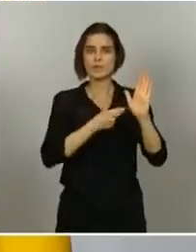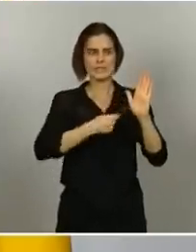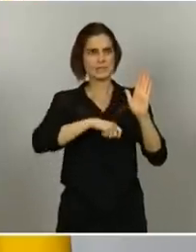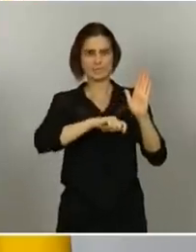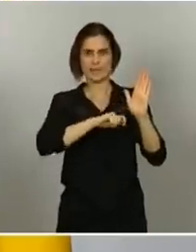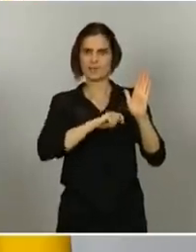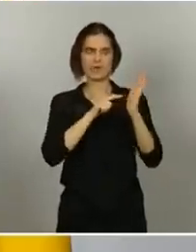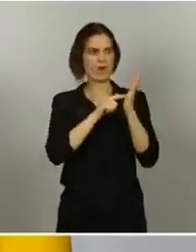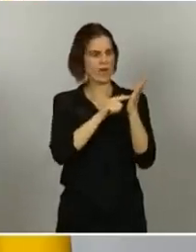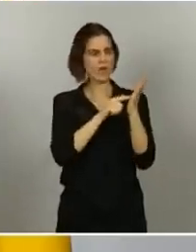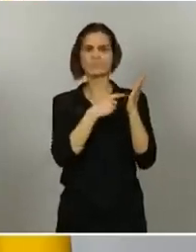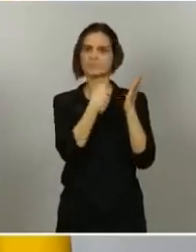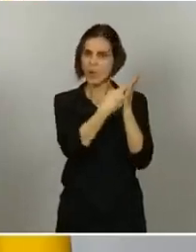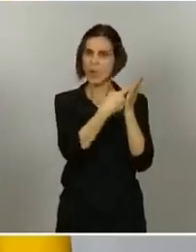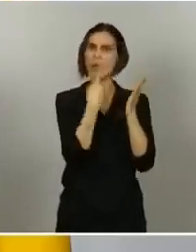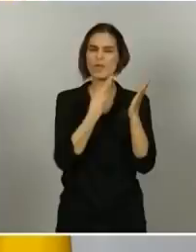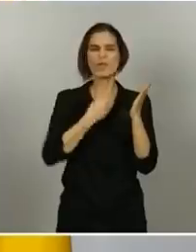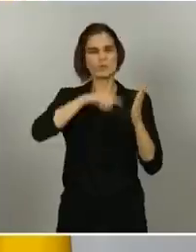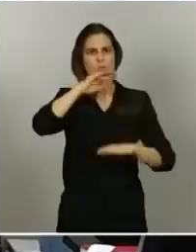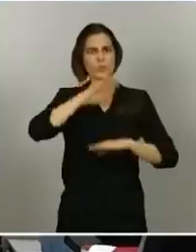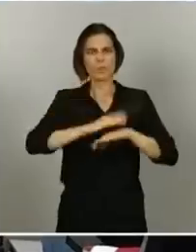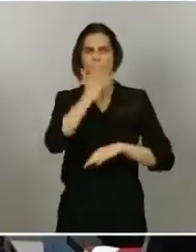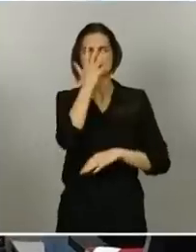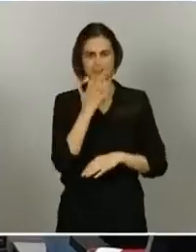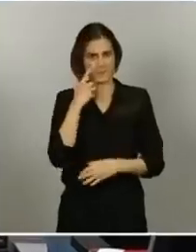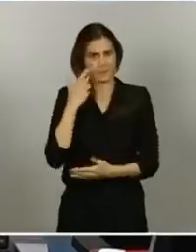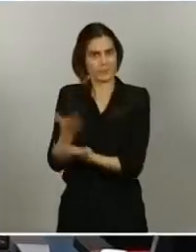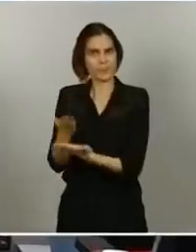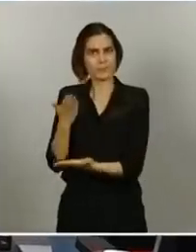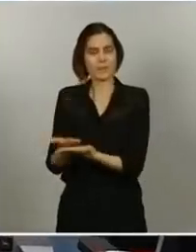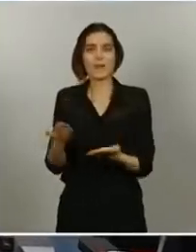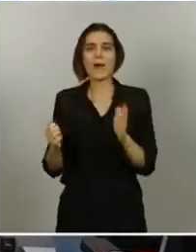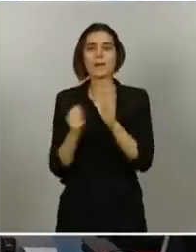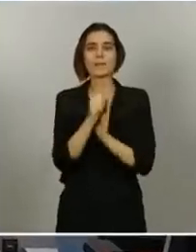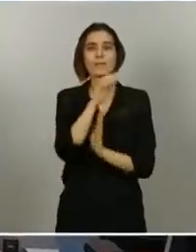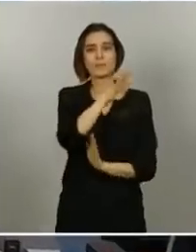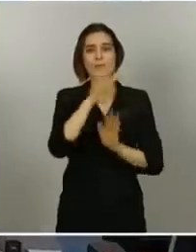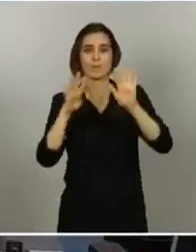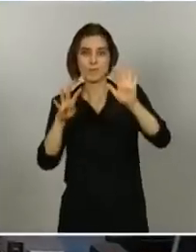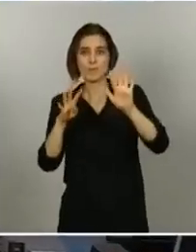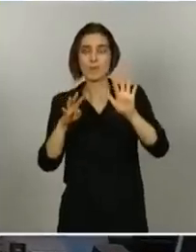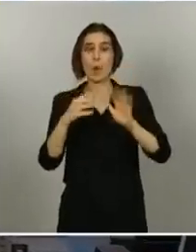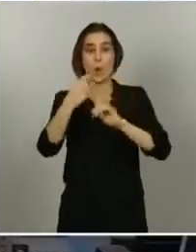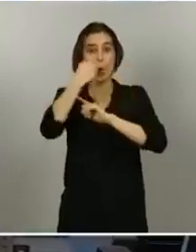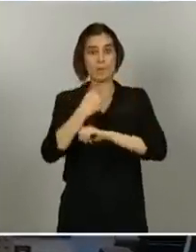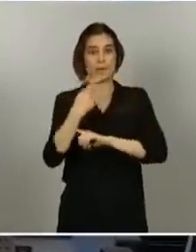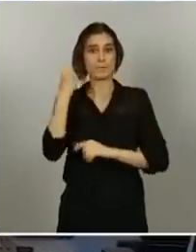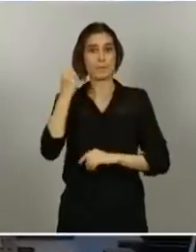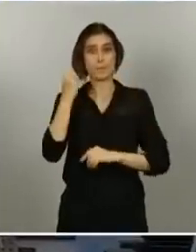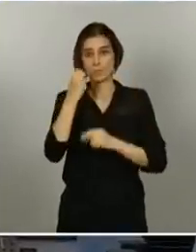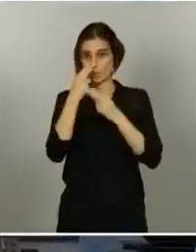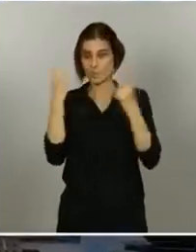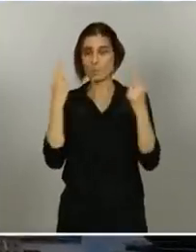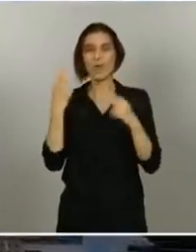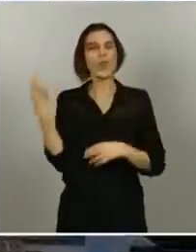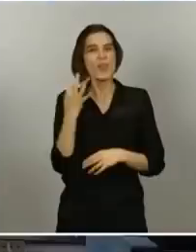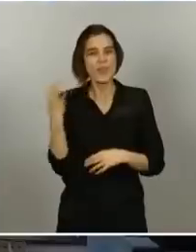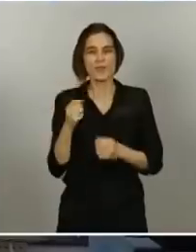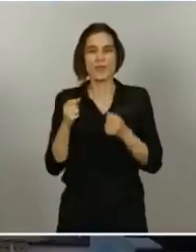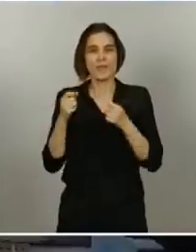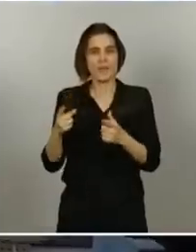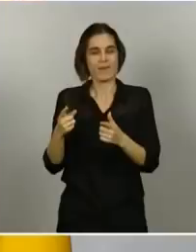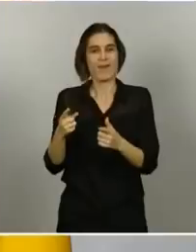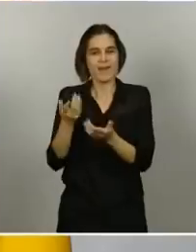41 da Constitución nos obriga aos poderes públicos a garantizar a asistencia e prestaciones sociales suficientes en